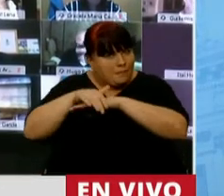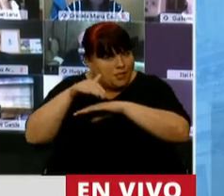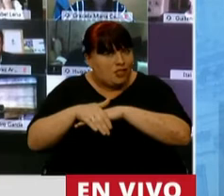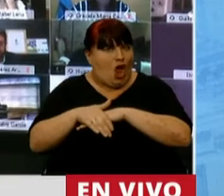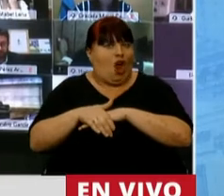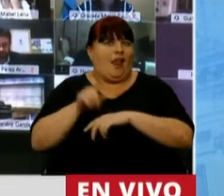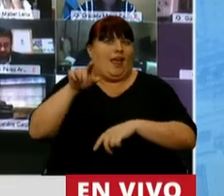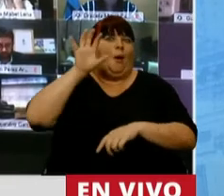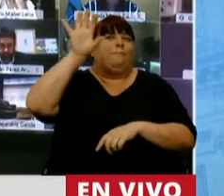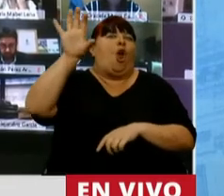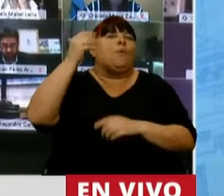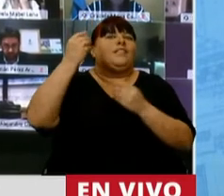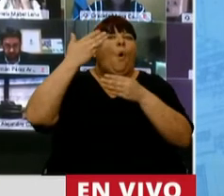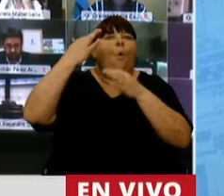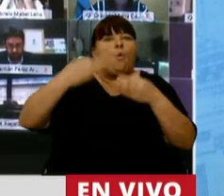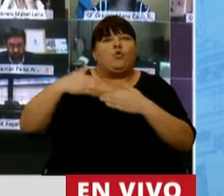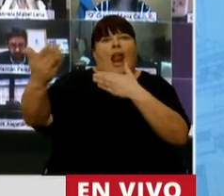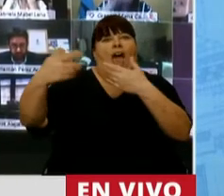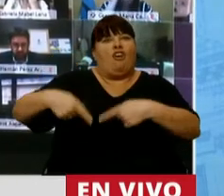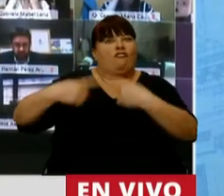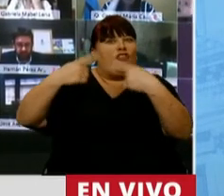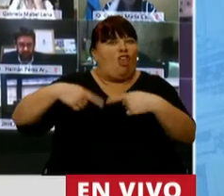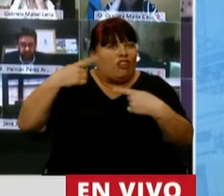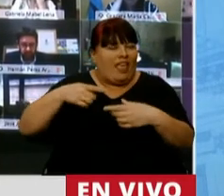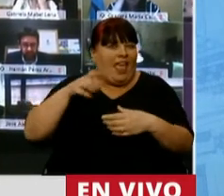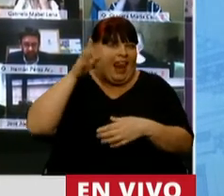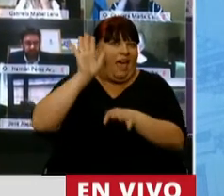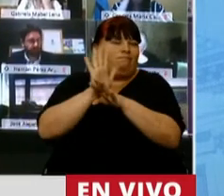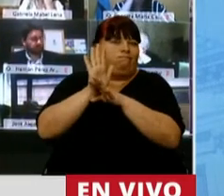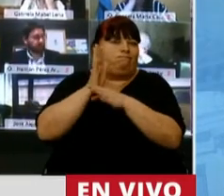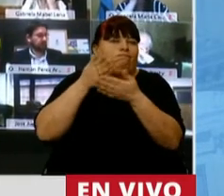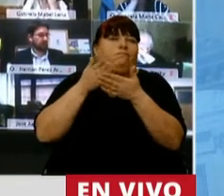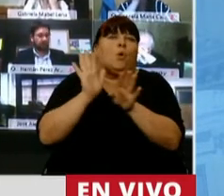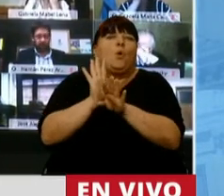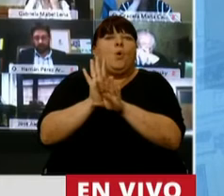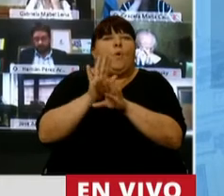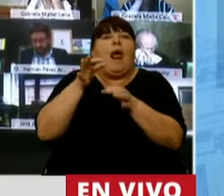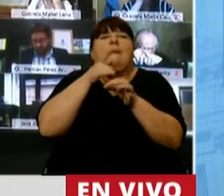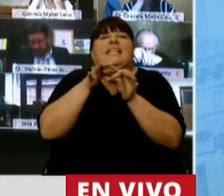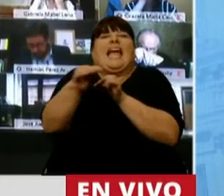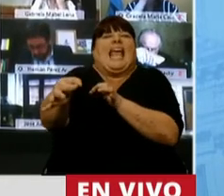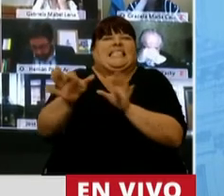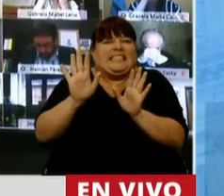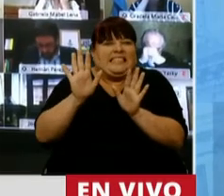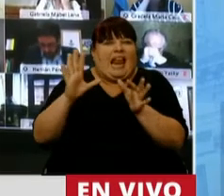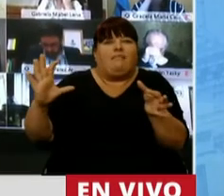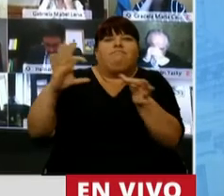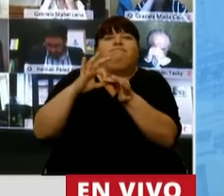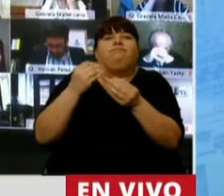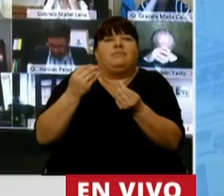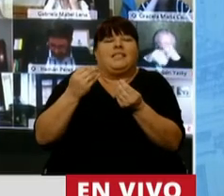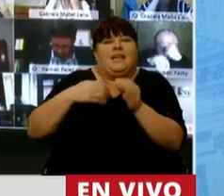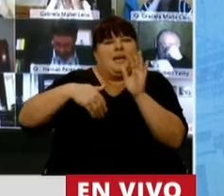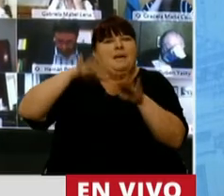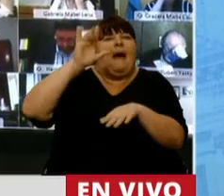esta provincia de frontera, enclavada, si se quiere, en una suerte de isla, abrazada por